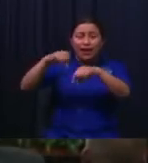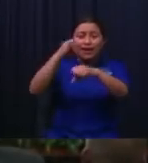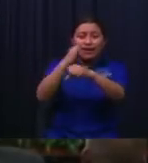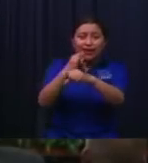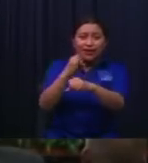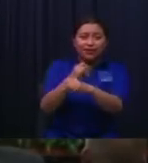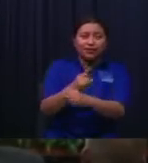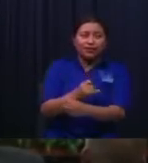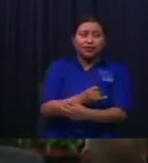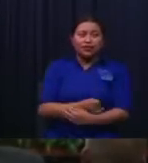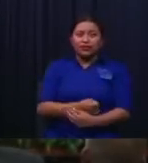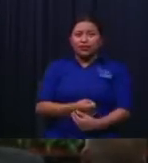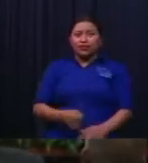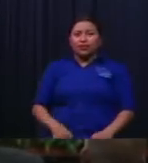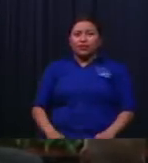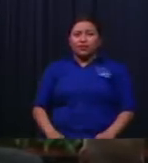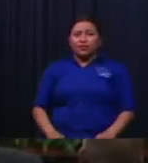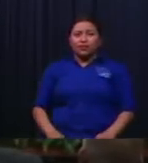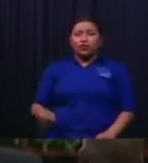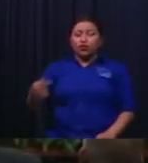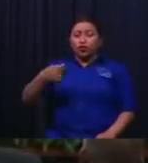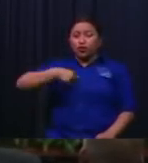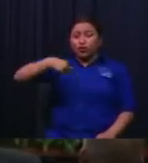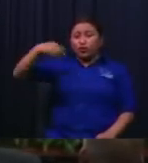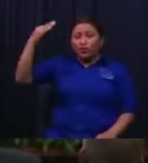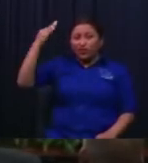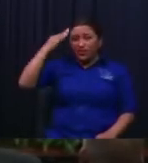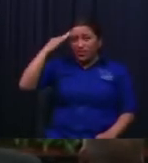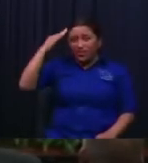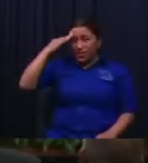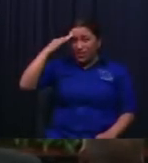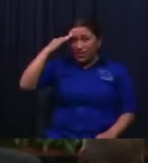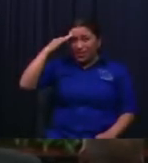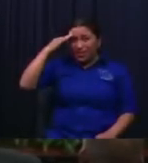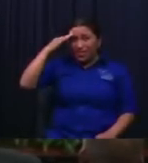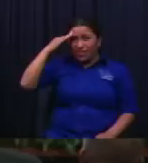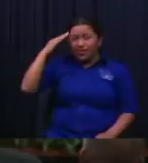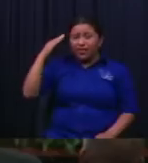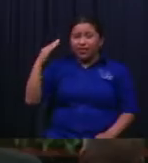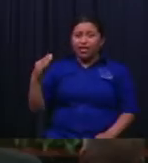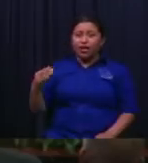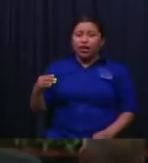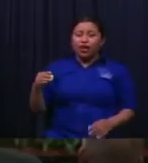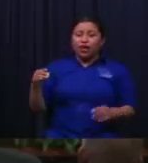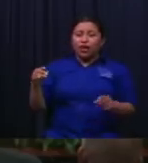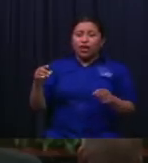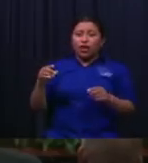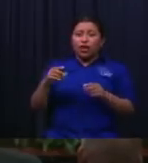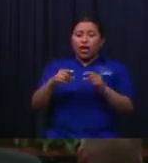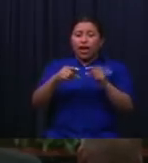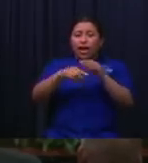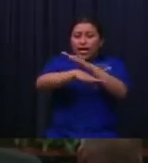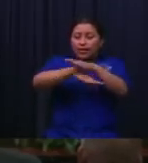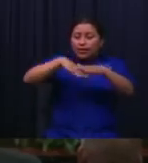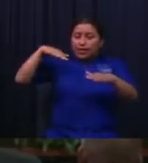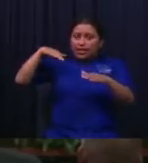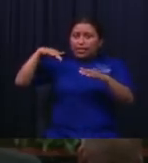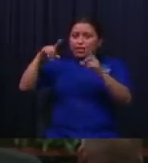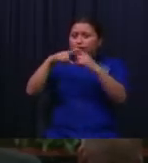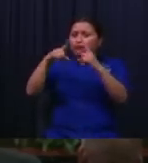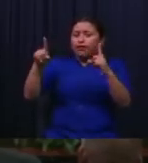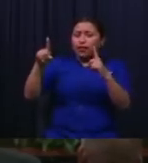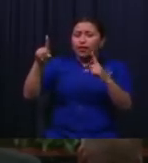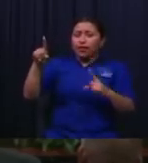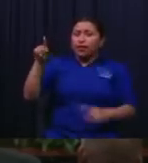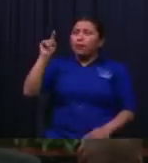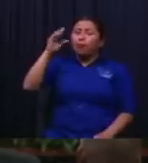Señor, cámbiame ya por favor. Algo tiene que pasar, pero yo ya no puedo ser el mismo que venía.